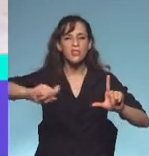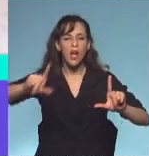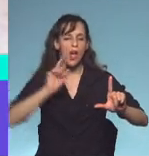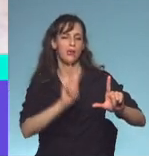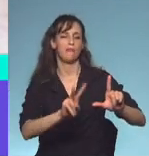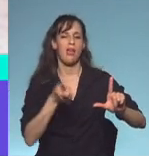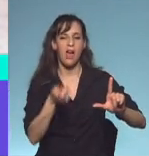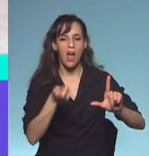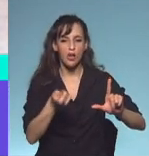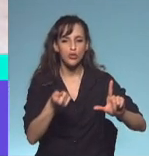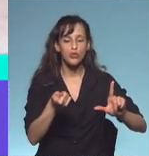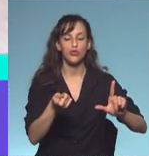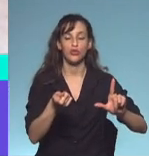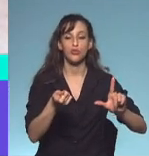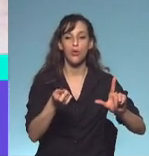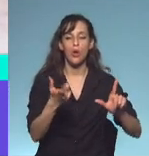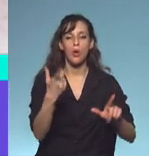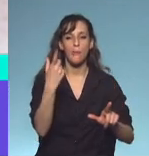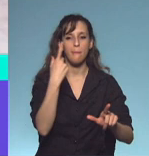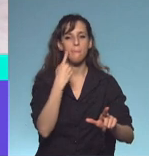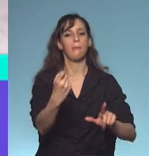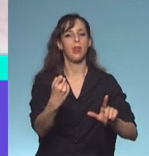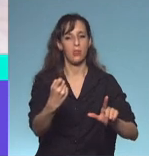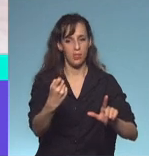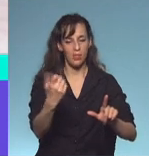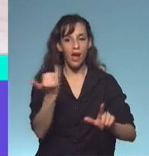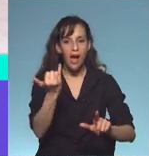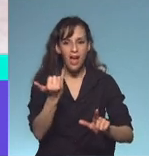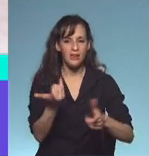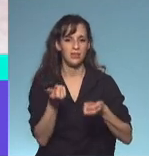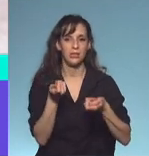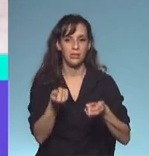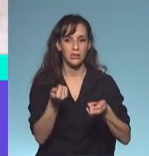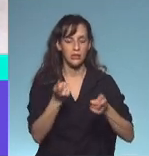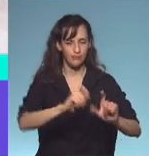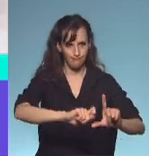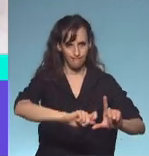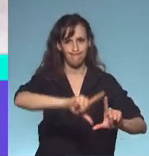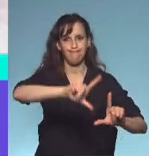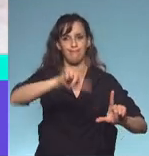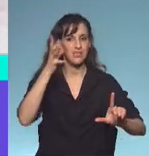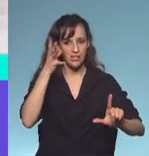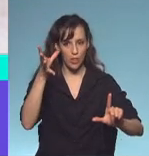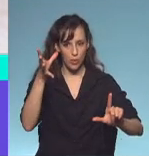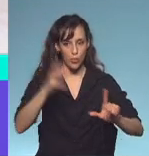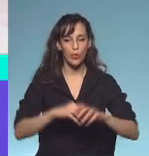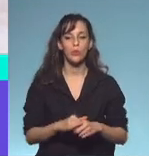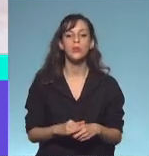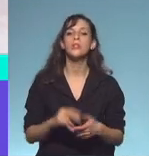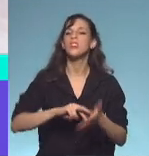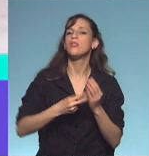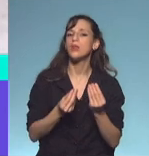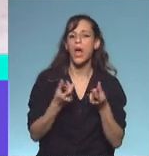gasto, lo que se advierte está creciendo y que está creciendo por encima de la inflación. ¿Esto qué quiere decir? El gasto público,